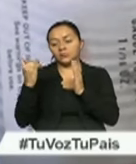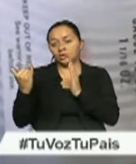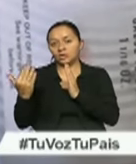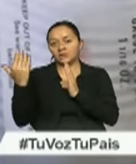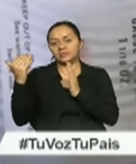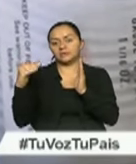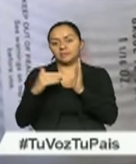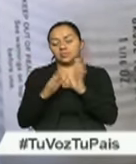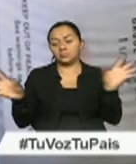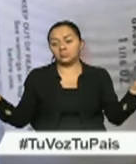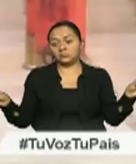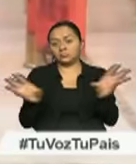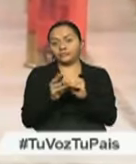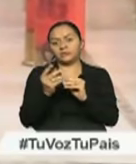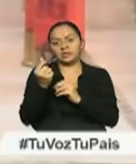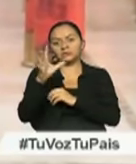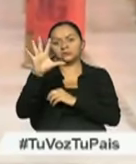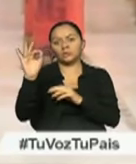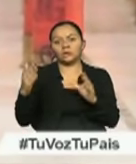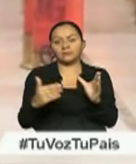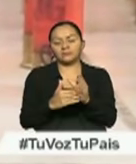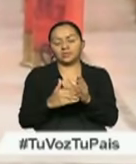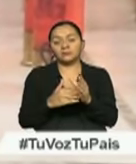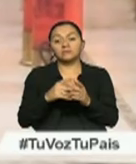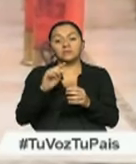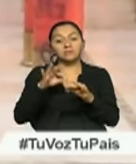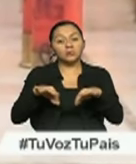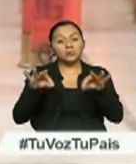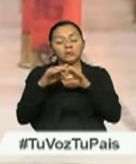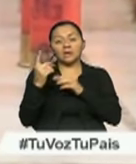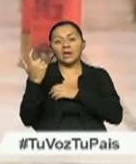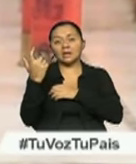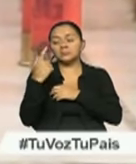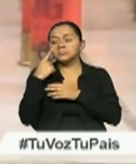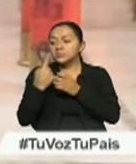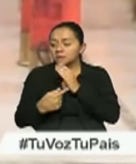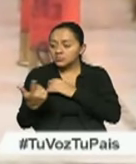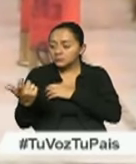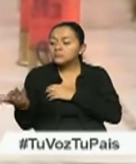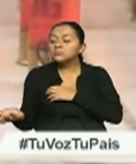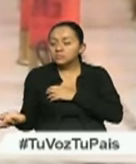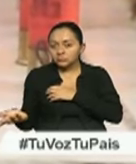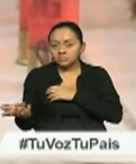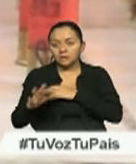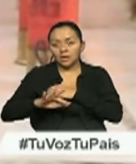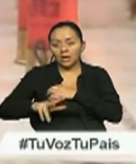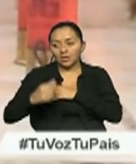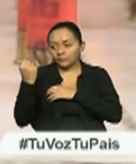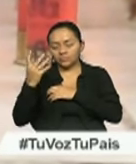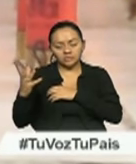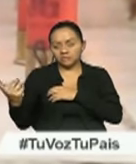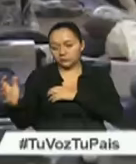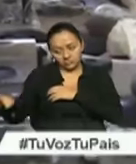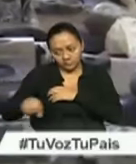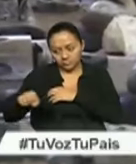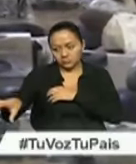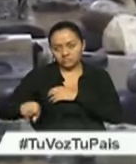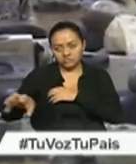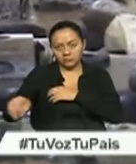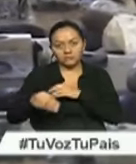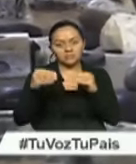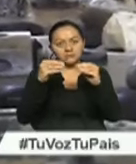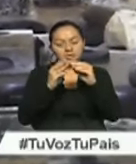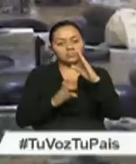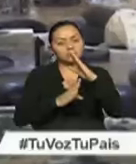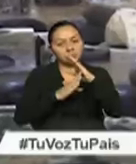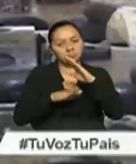15.000. El objetivo es sacar de circulación armas de fuego y restar accionar a los delincuentes para seguir fortaleciendo una cultura